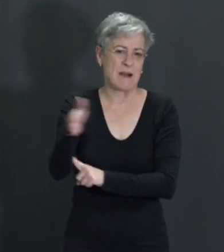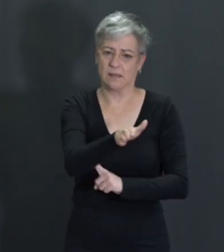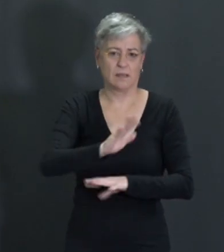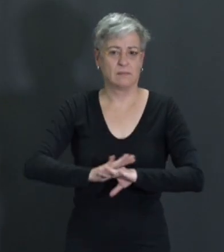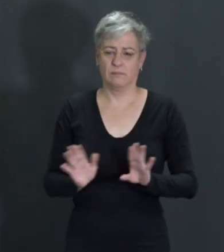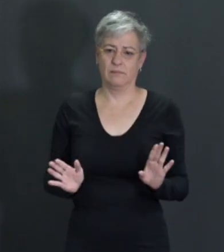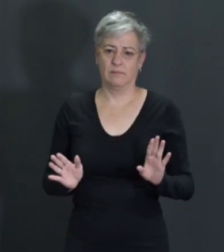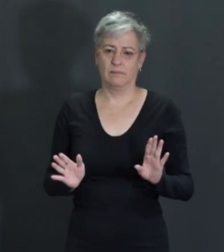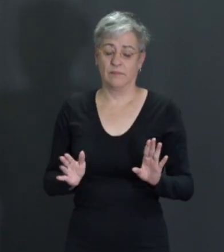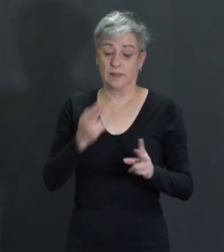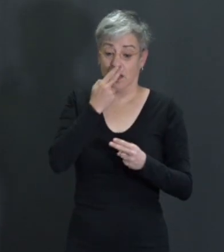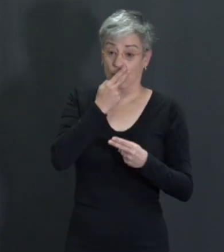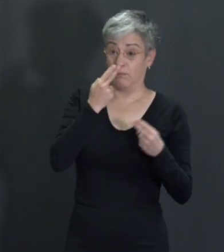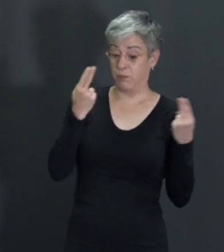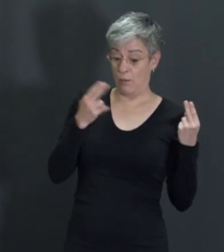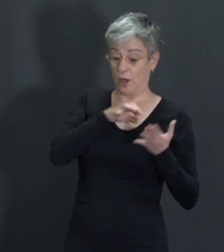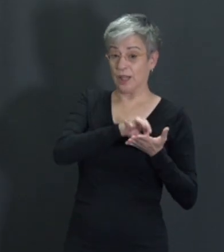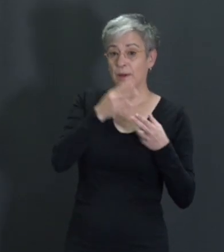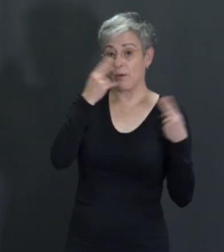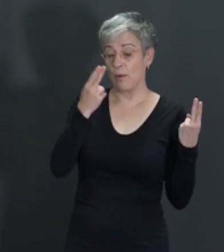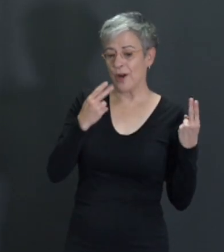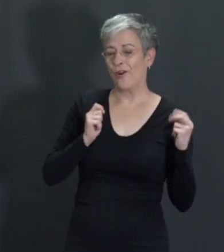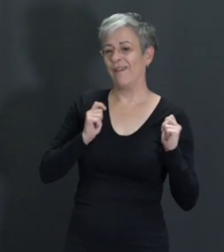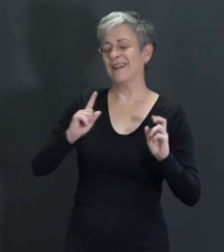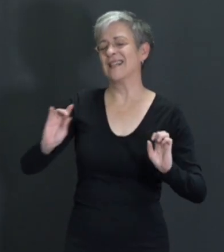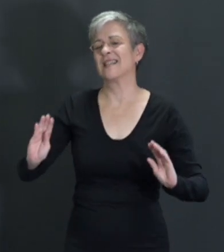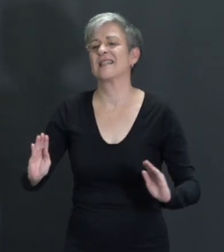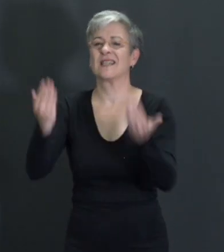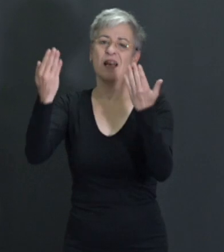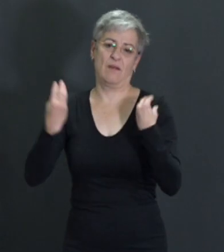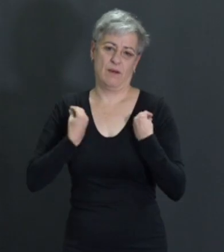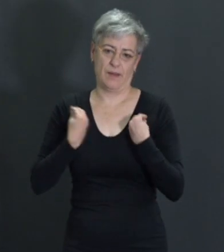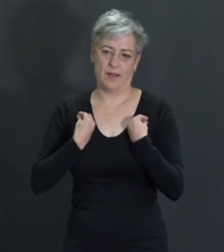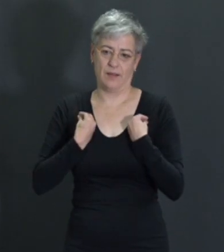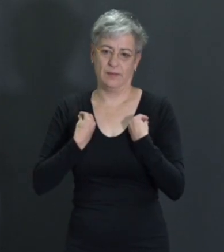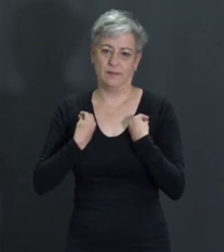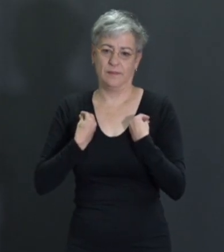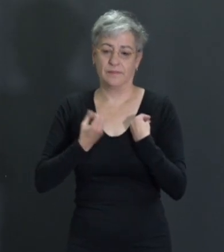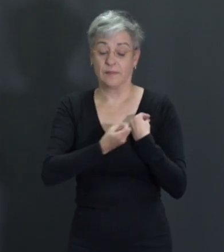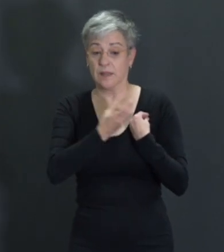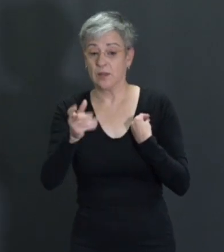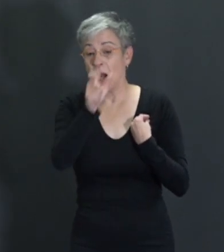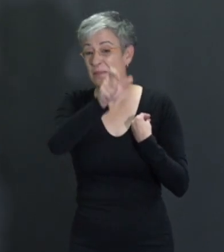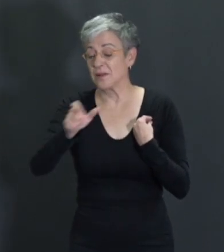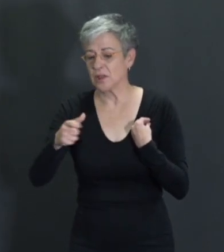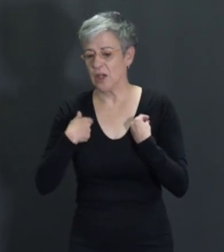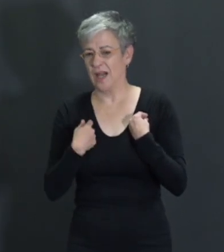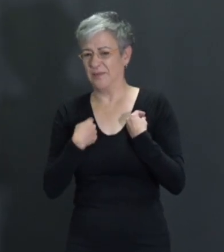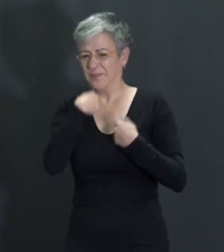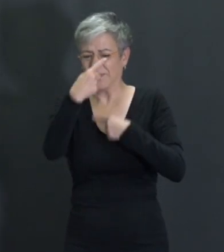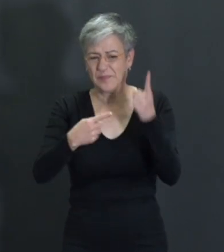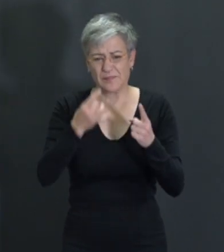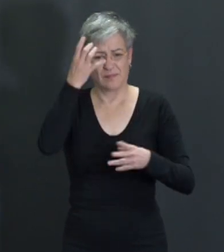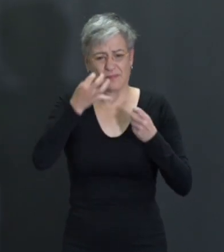lo público salvan vidas. A todos aquellos que están haciendo apología, desinformando y